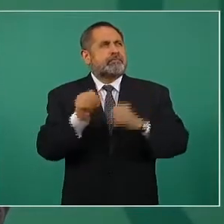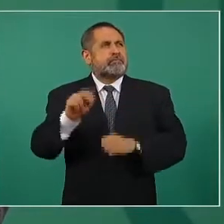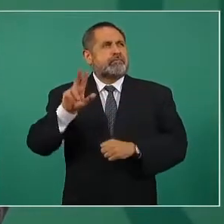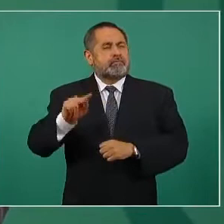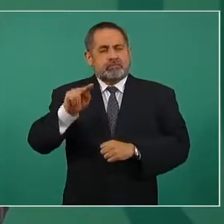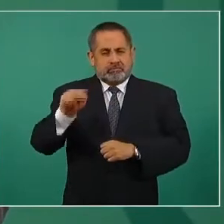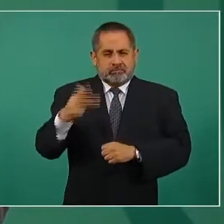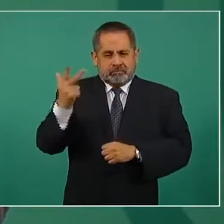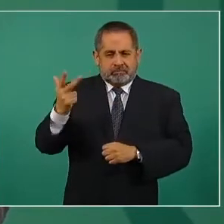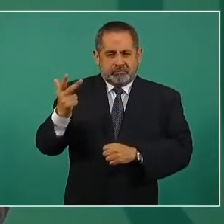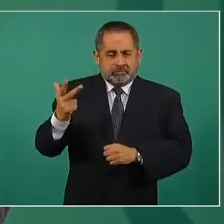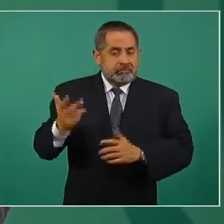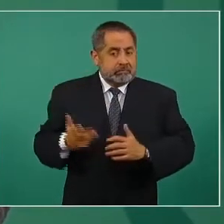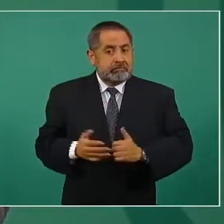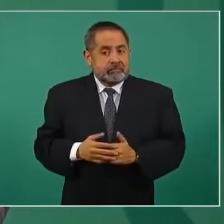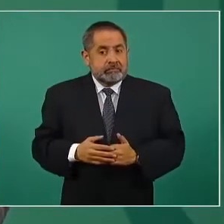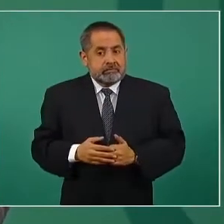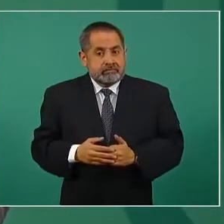1988, creo.